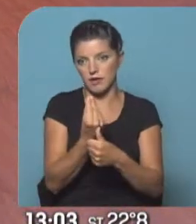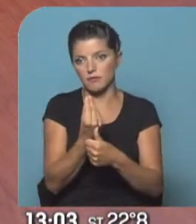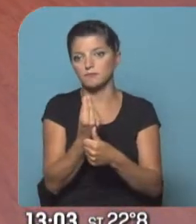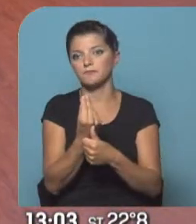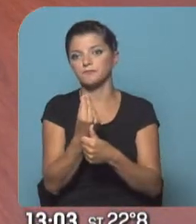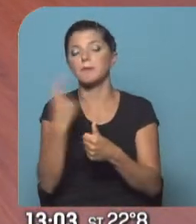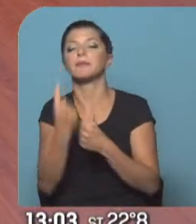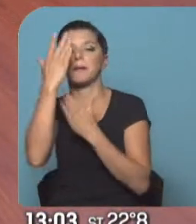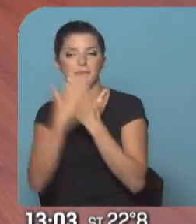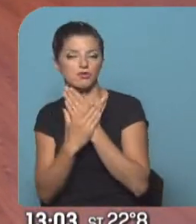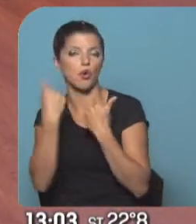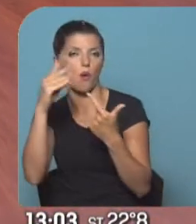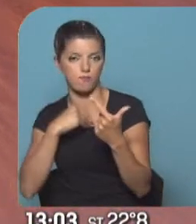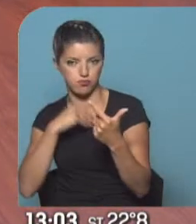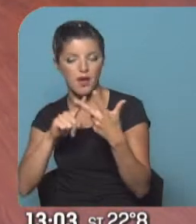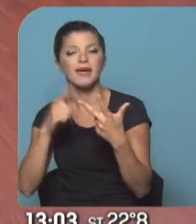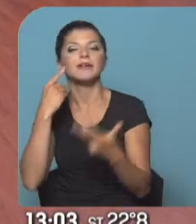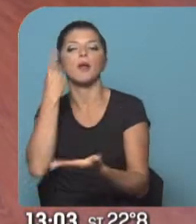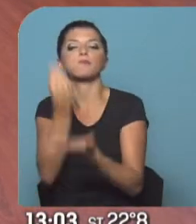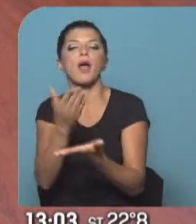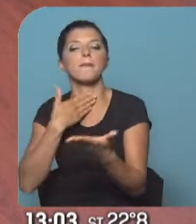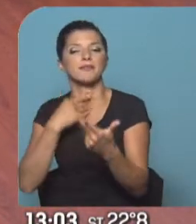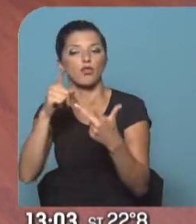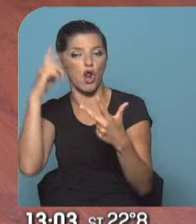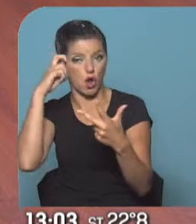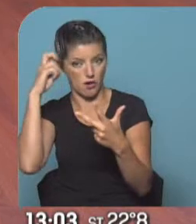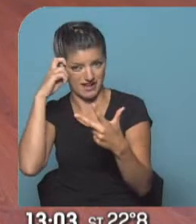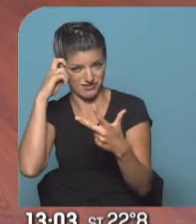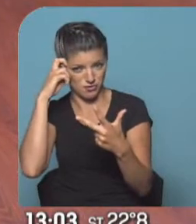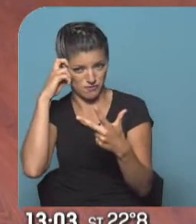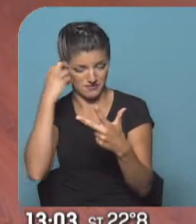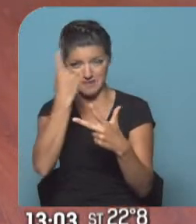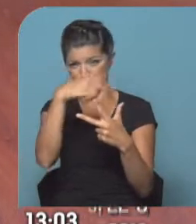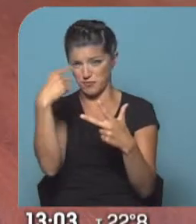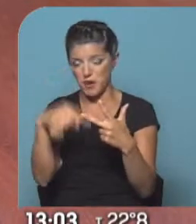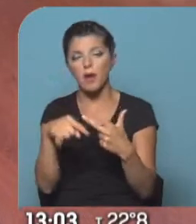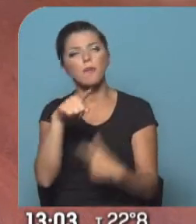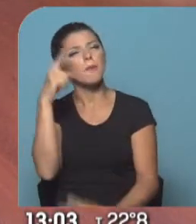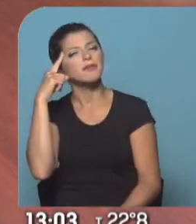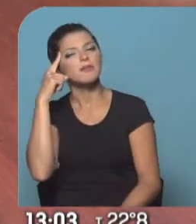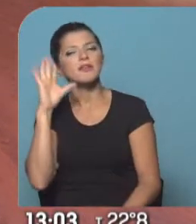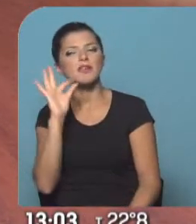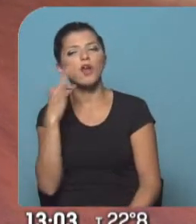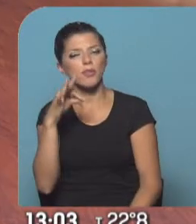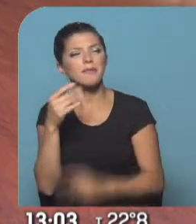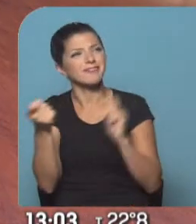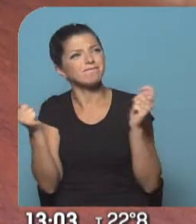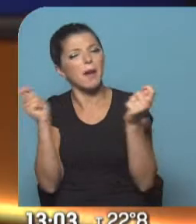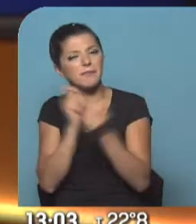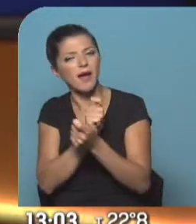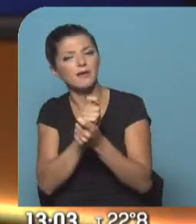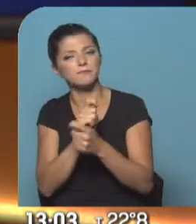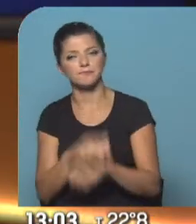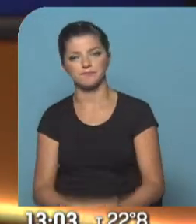del primer ministro y del vocero del Parlamento. ¿Vos creés que hay algo en donde tendrían que rever esa situación y que está influyendo?